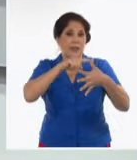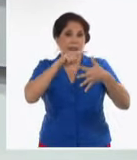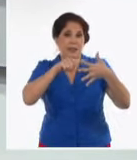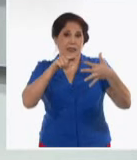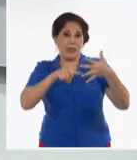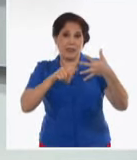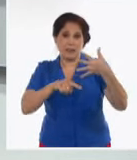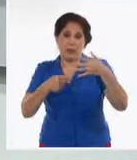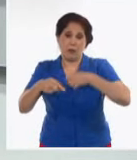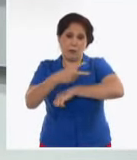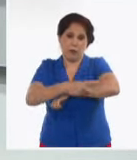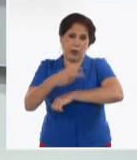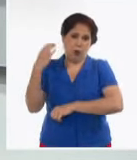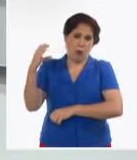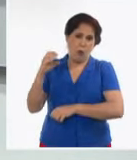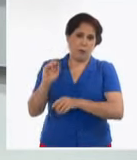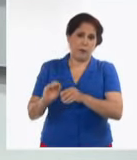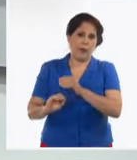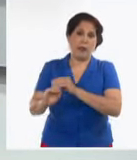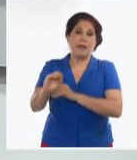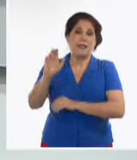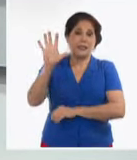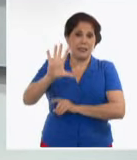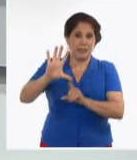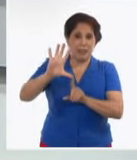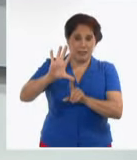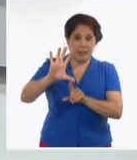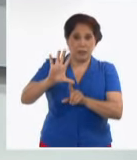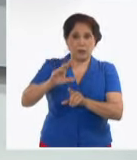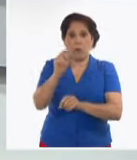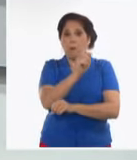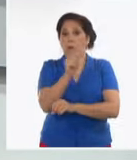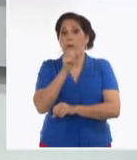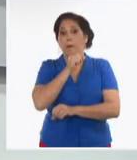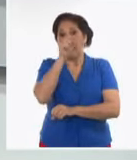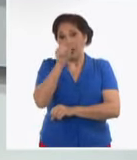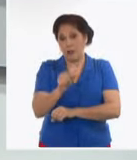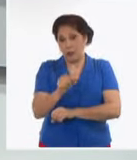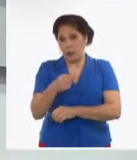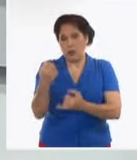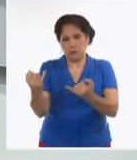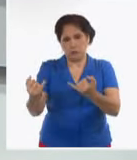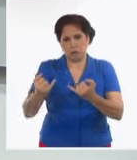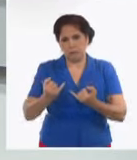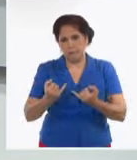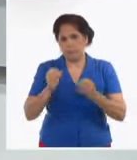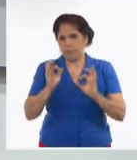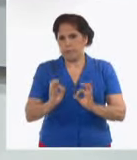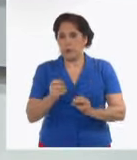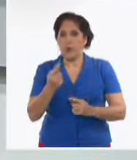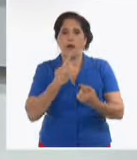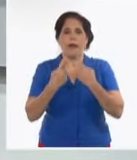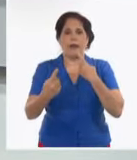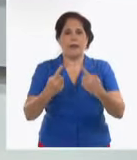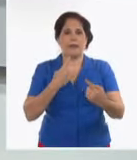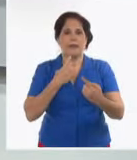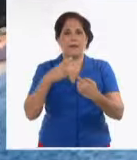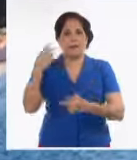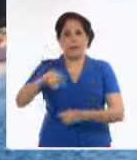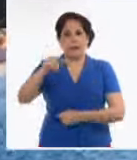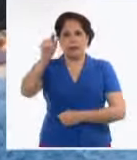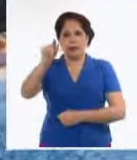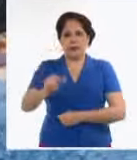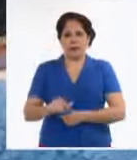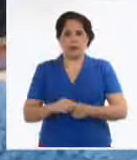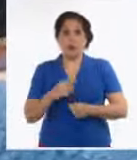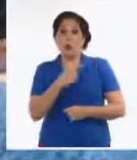la primera fase de la Copa Mundial. El periodista Guillermo Rodríguez nos trae más detalles en entrevista con dicho entrenador.